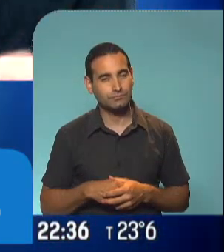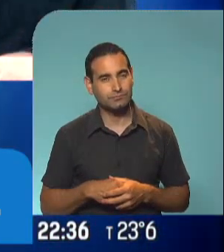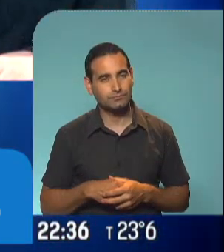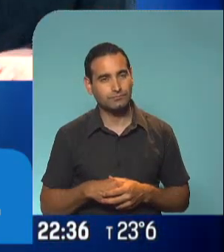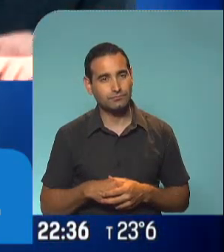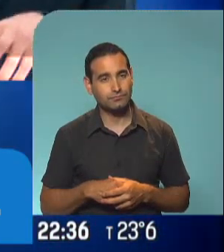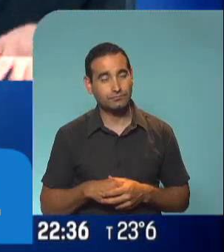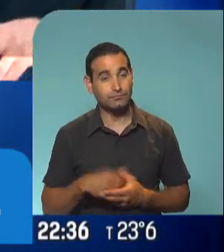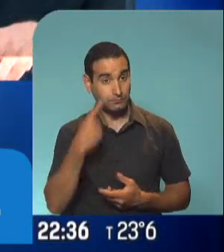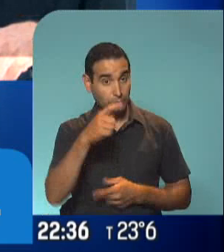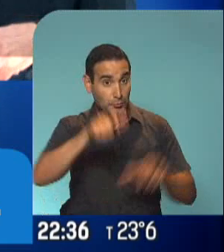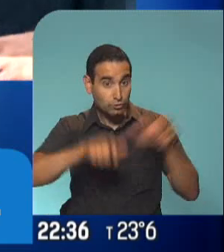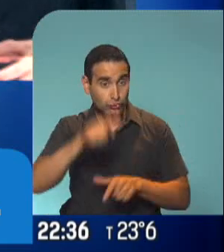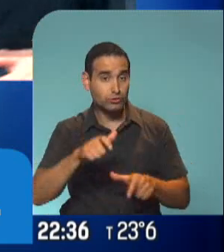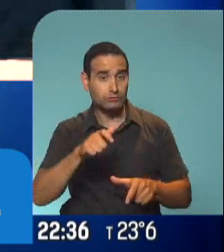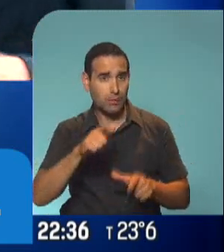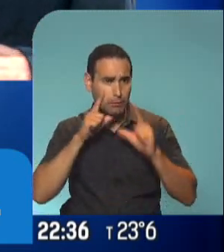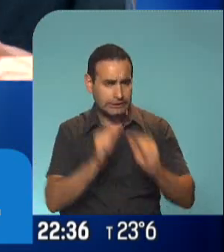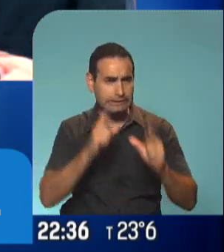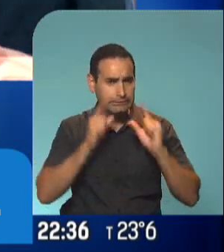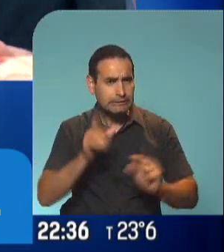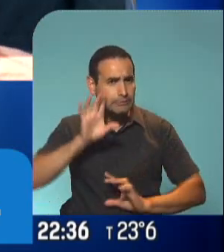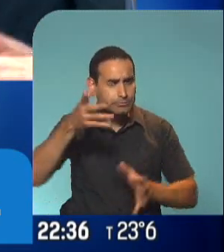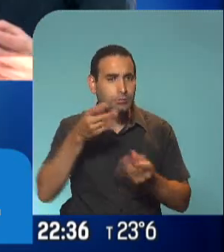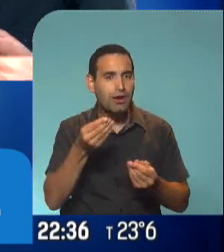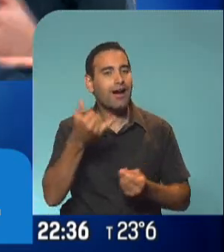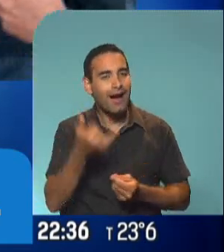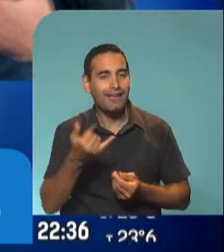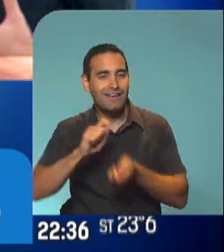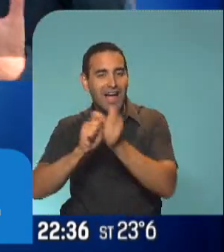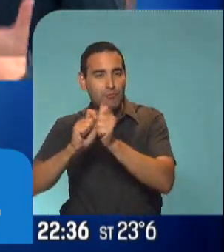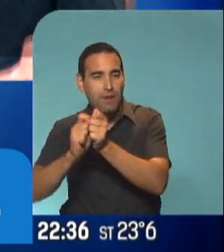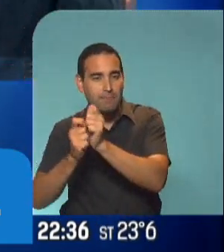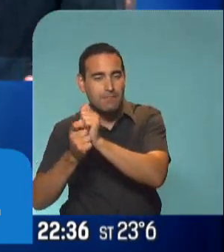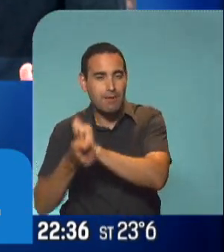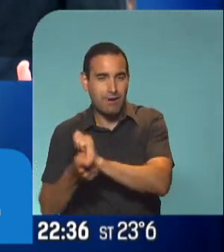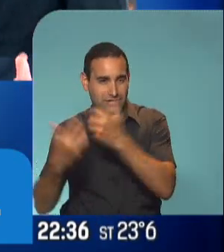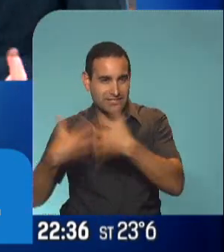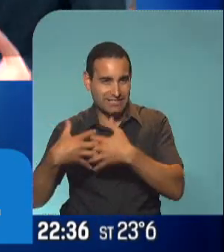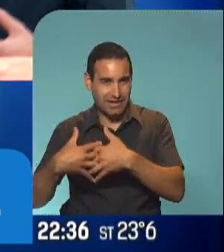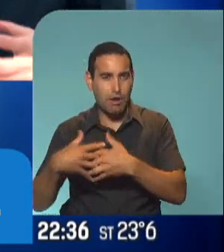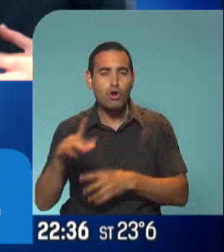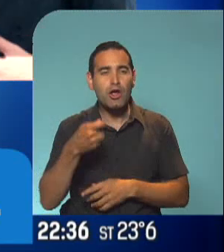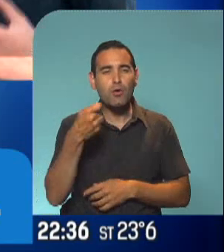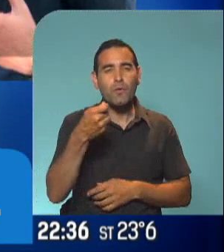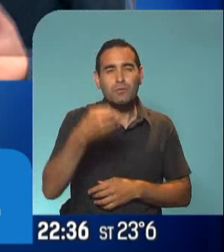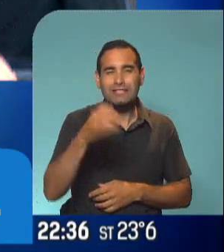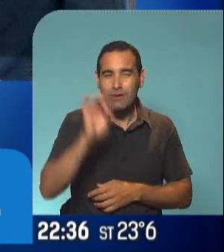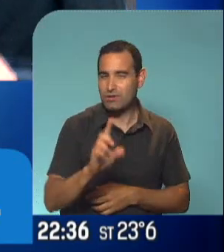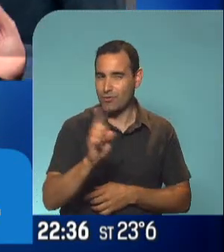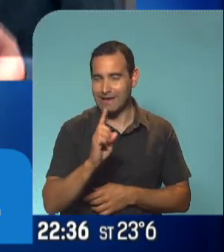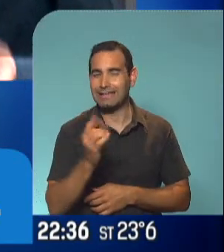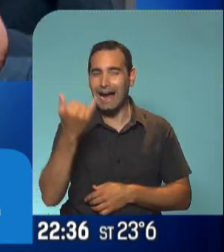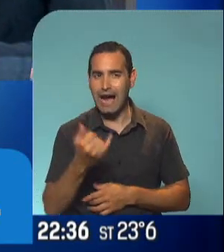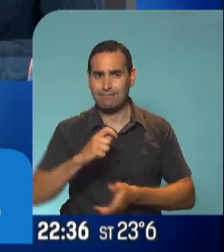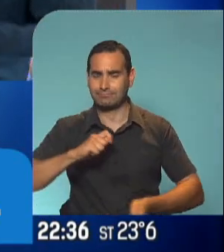Esta reacción, digamos, tiene que ver con toda esta serie de modificaciones que van más allá de estos regímenes especiales. Hay una